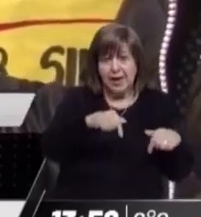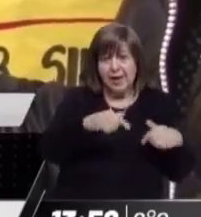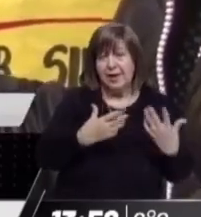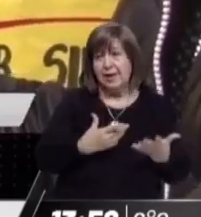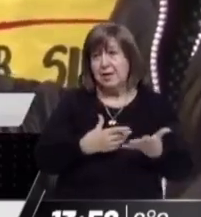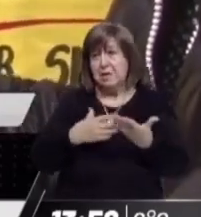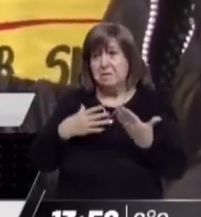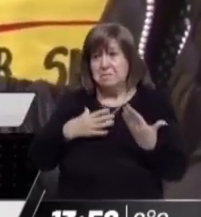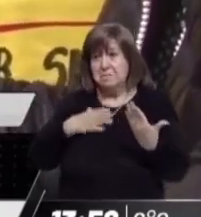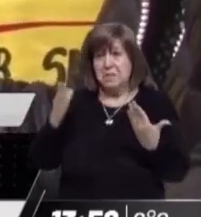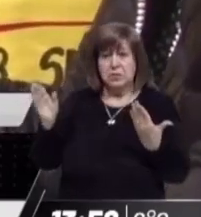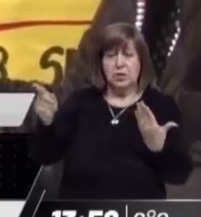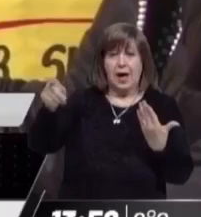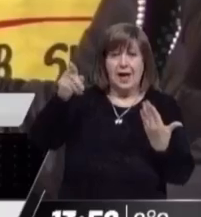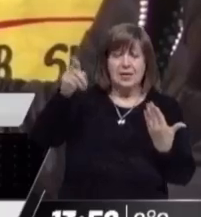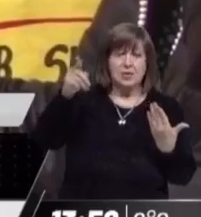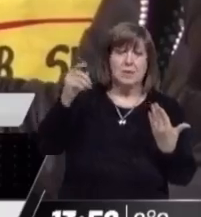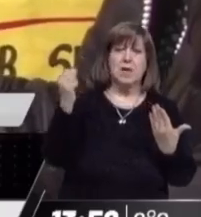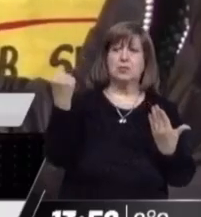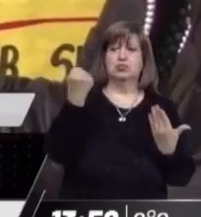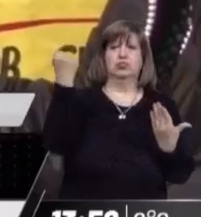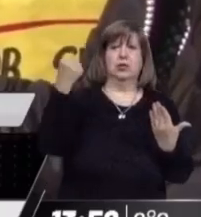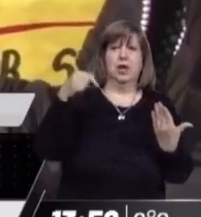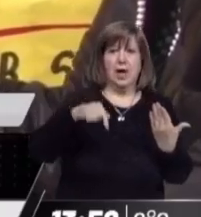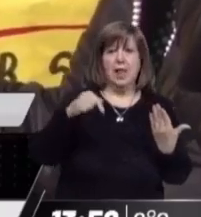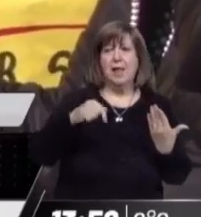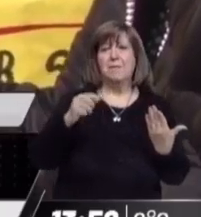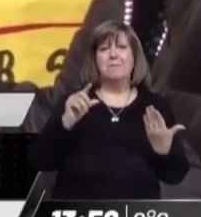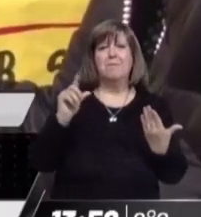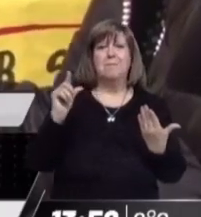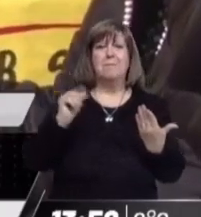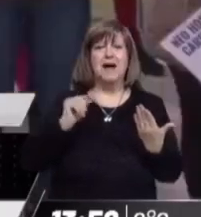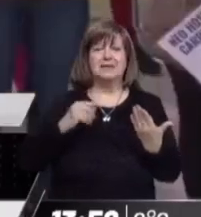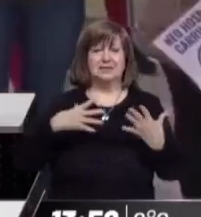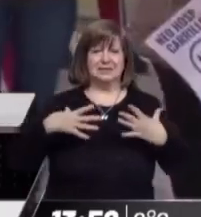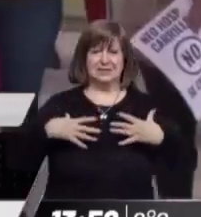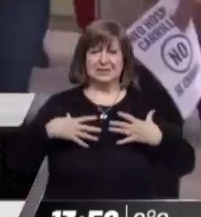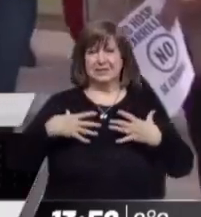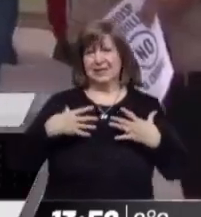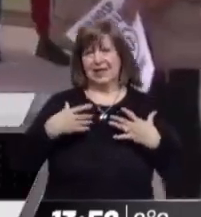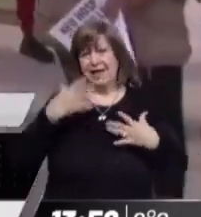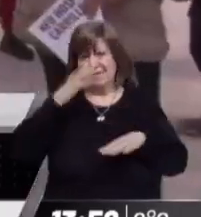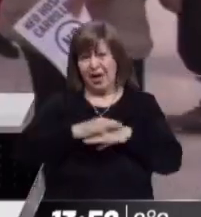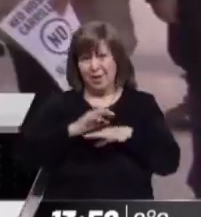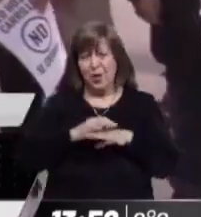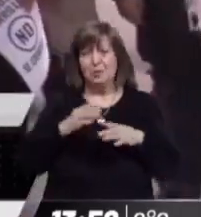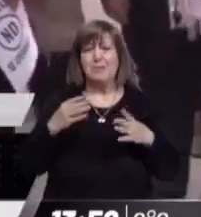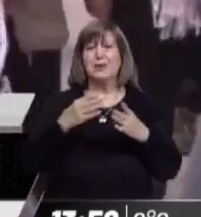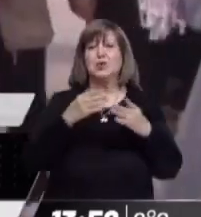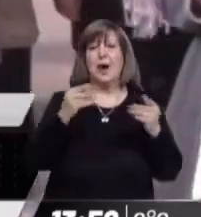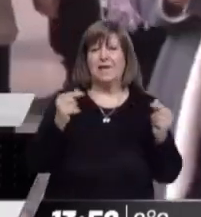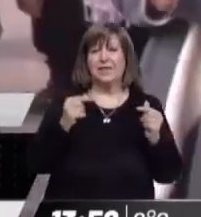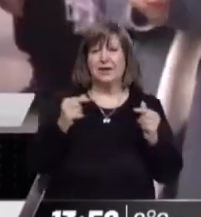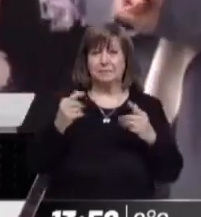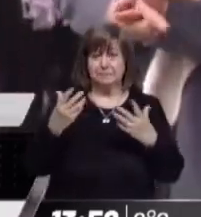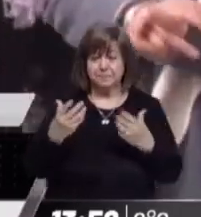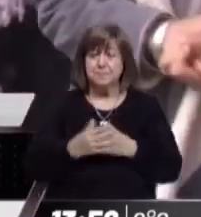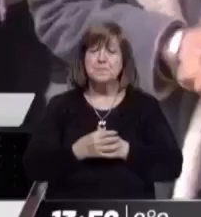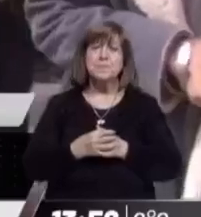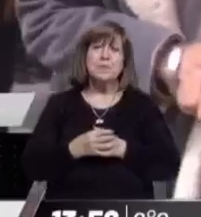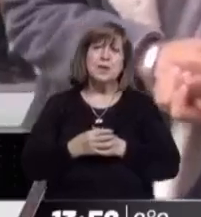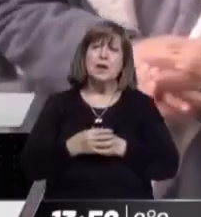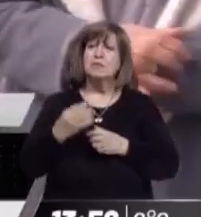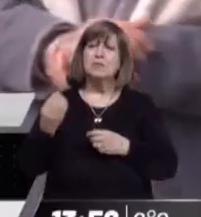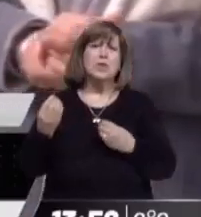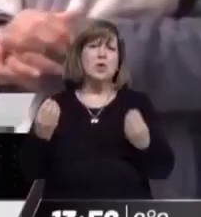recibiendo pacientes de alta complejidad y los de menor complejidad pasar a nuestra institución. El Hospital Carrillo, según el gobierno, quieren darle otro perfil. ¿Saben